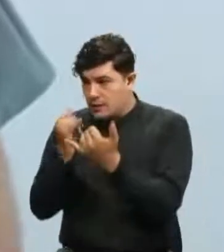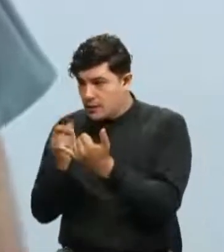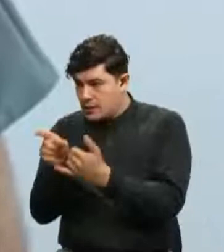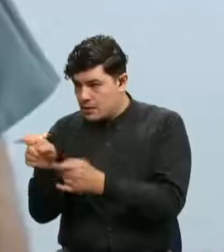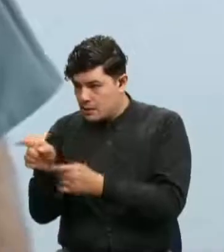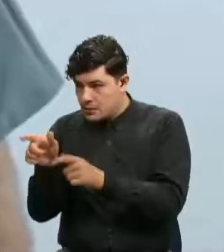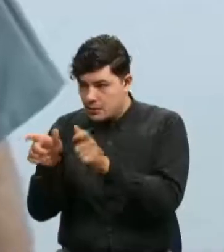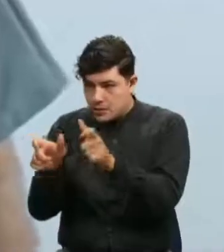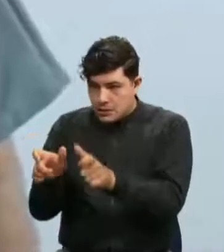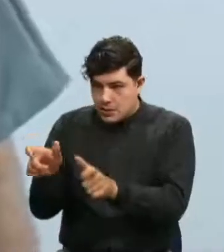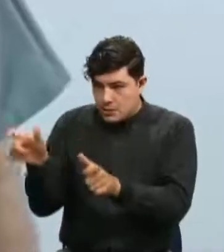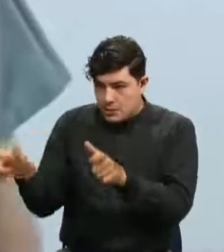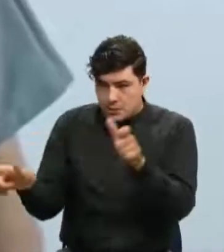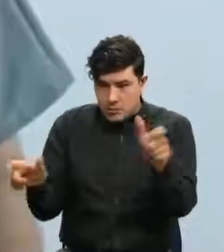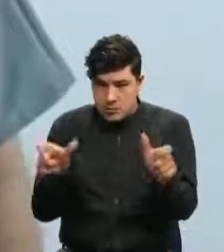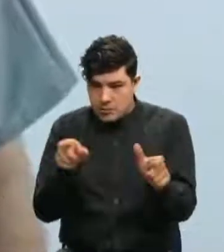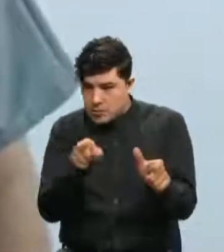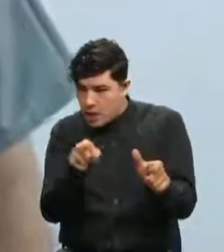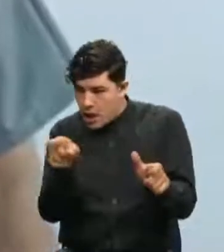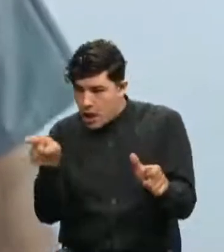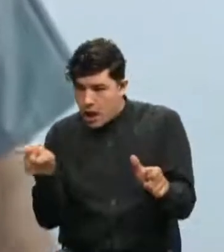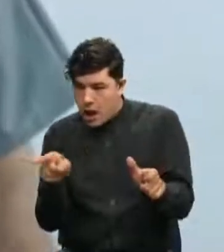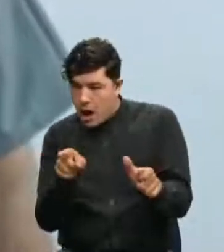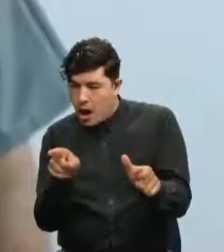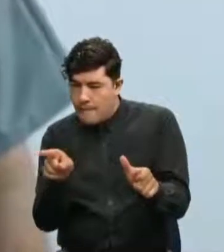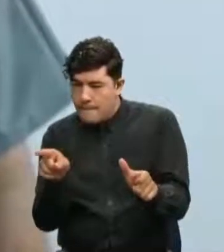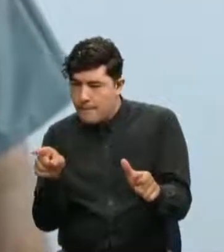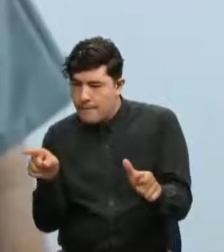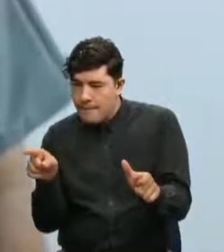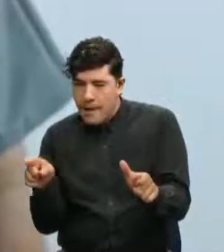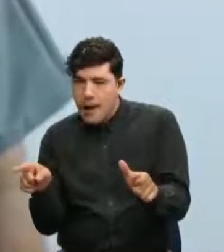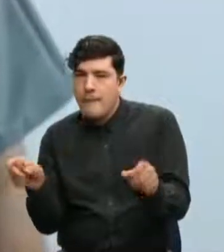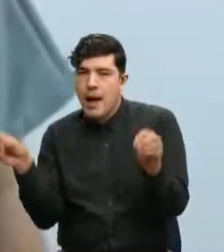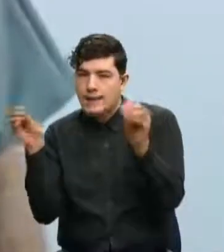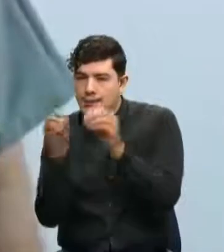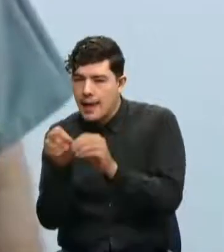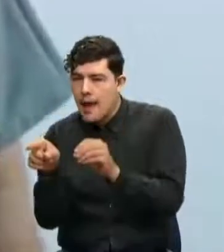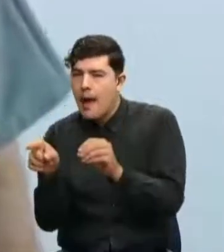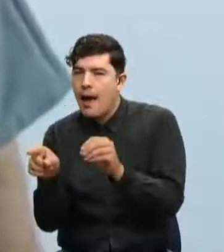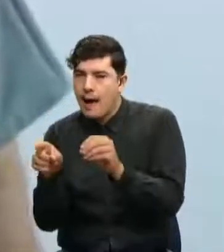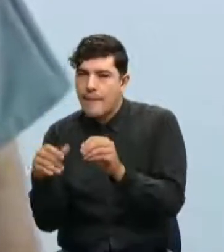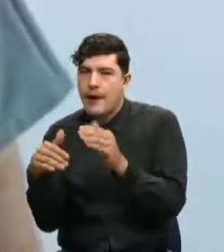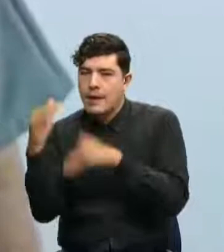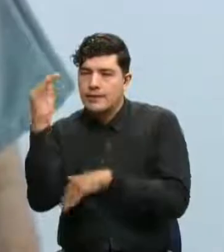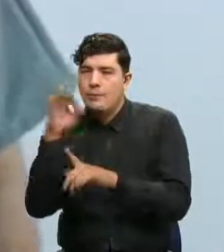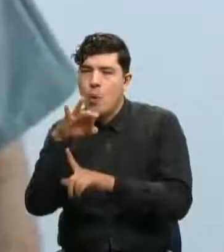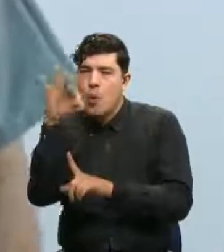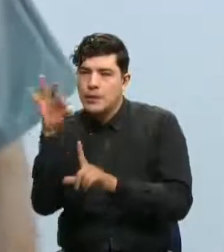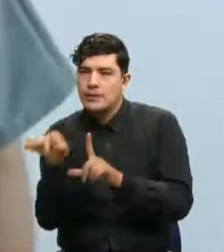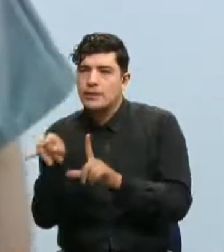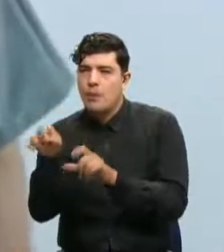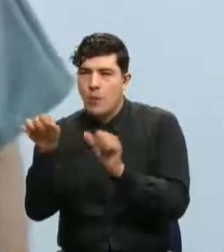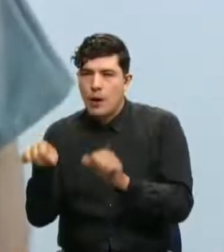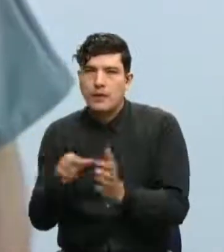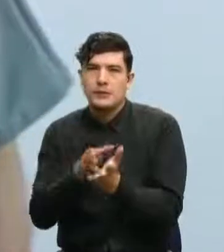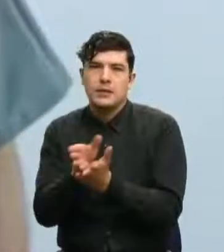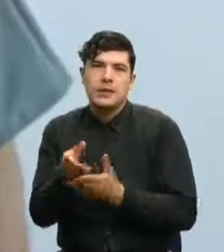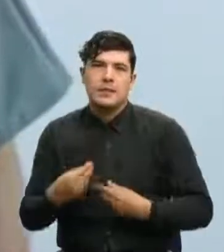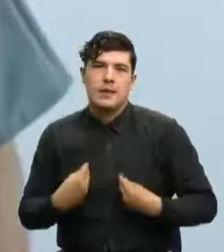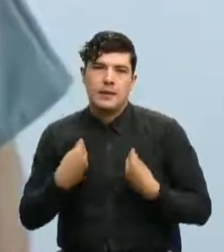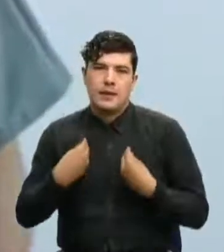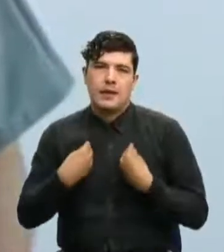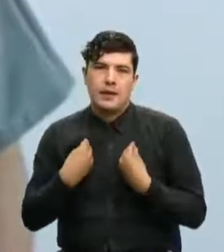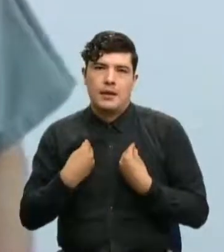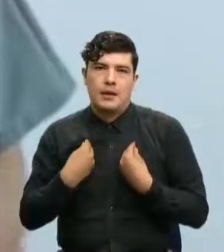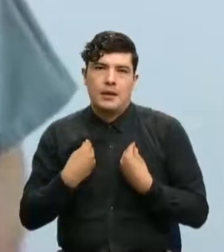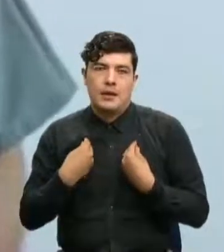UCI, cuáles son los que tienen mayor posibilidad de sobresalir a la enfermedad, mayor posibilidad de vivir, para en el momento en que nos